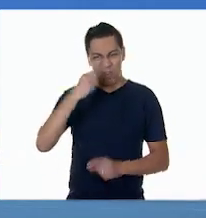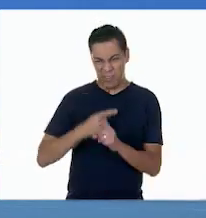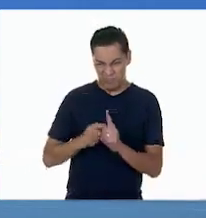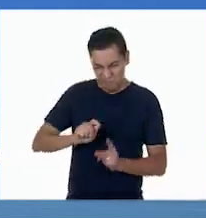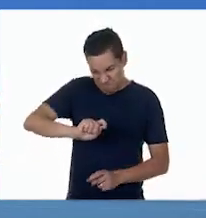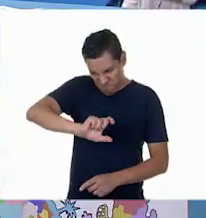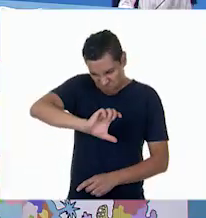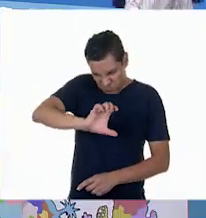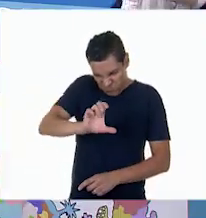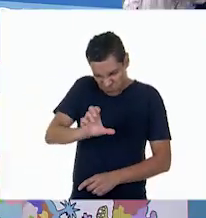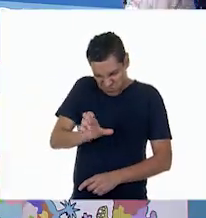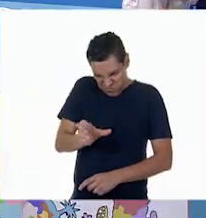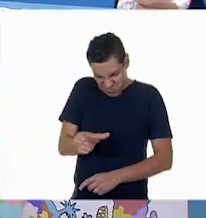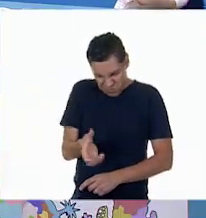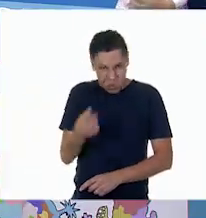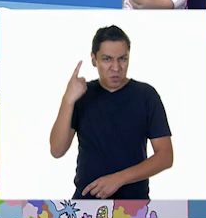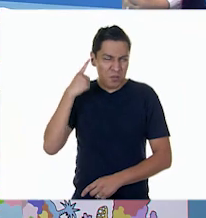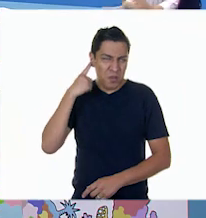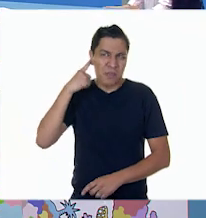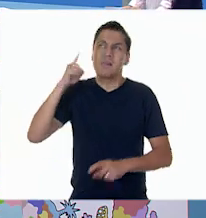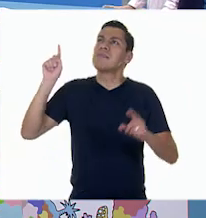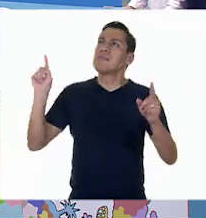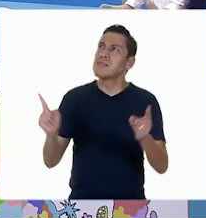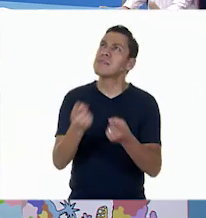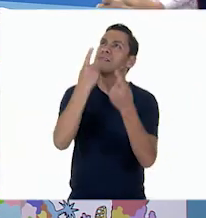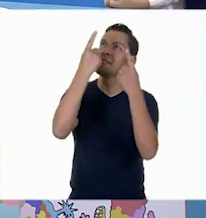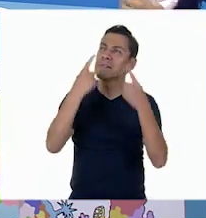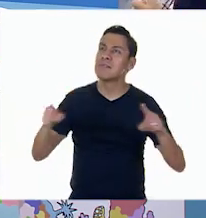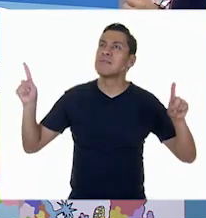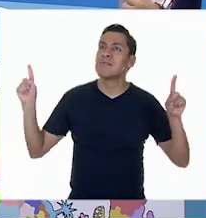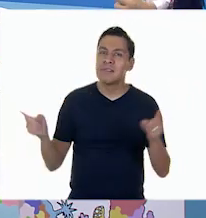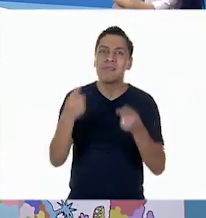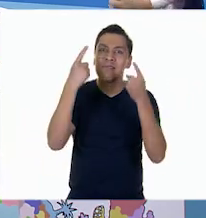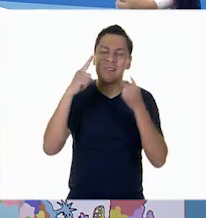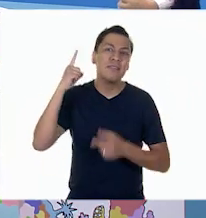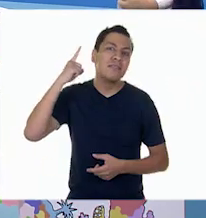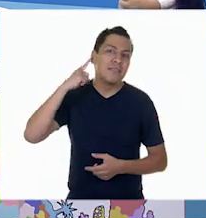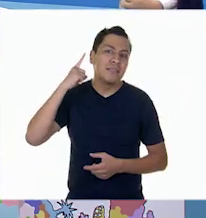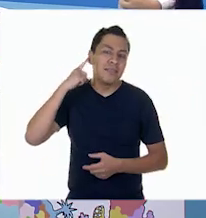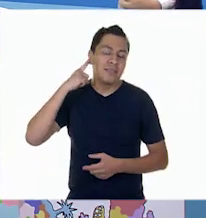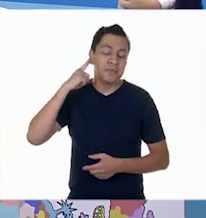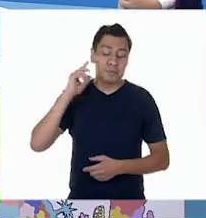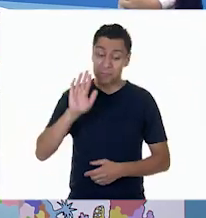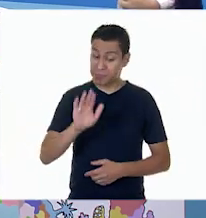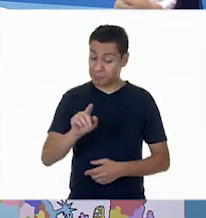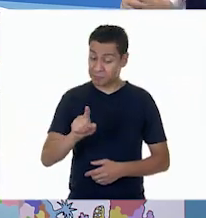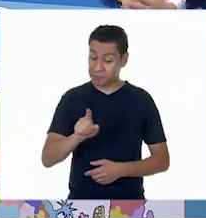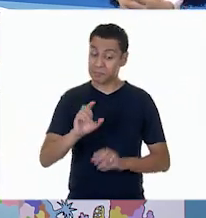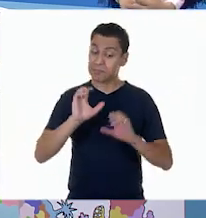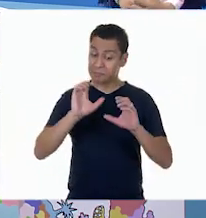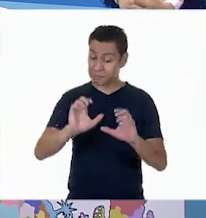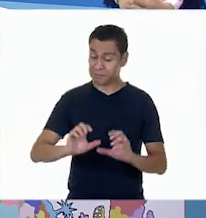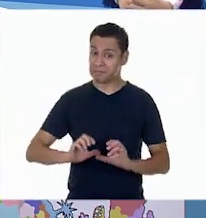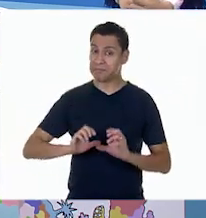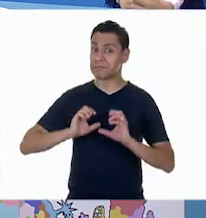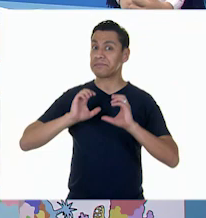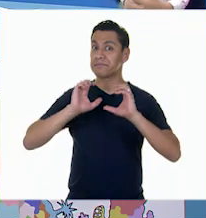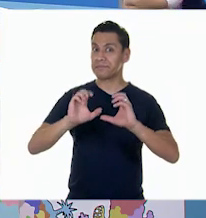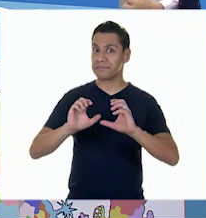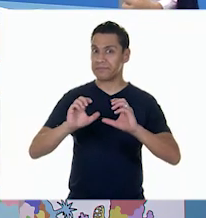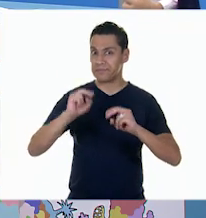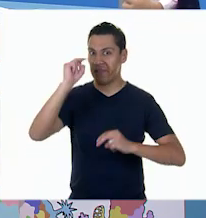gusta. ¡Uy, Ale! Pues... te platico que debes tener mucho cuidado de no exceder los